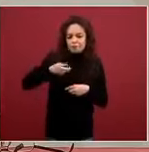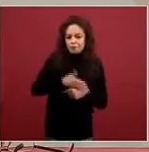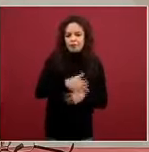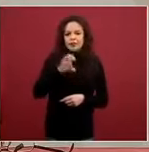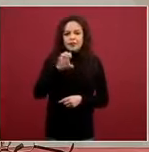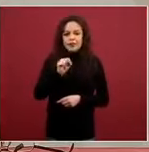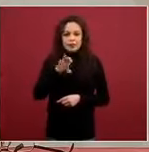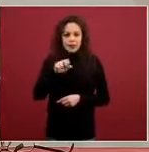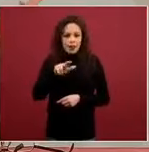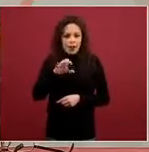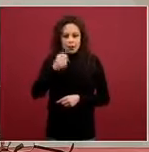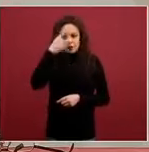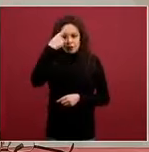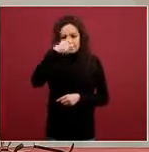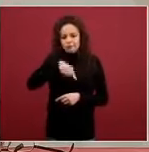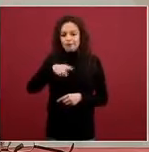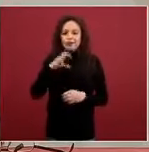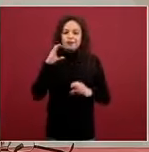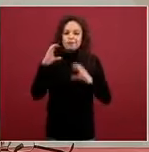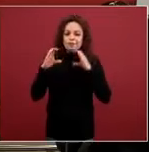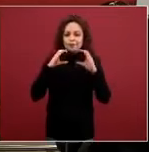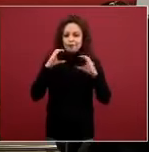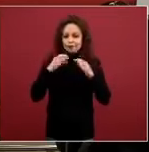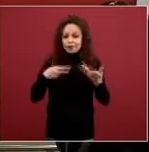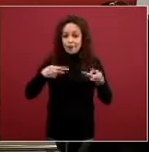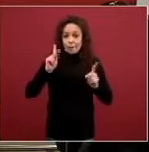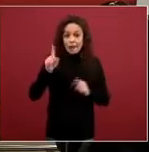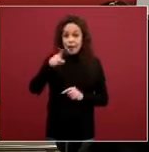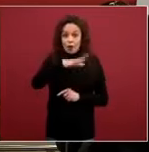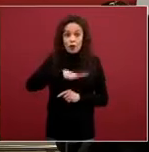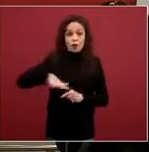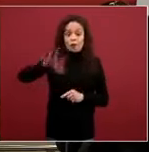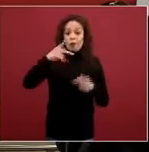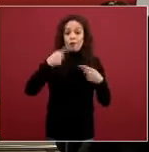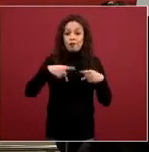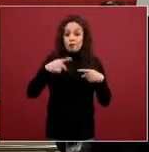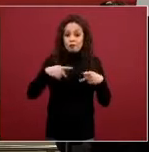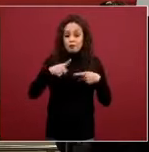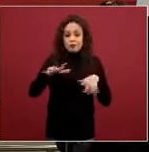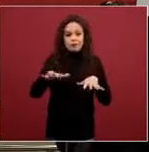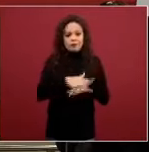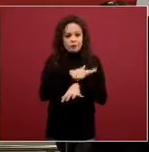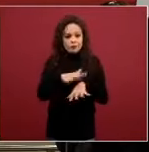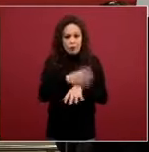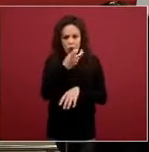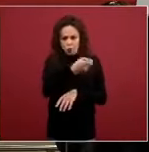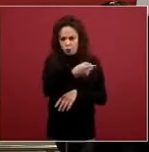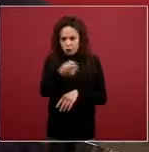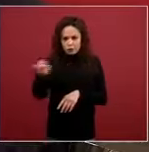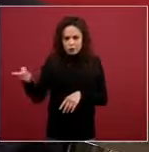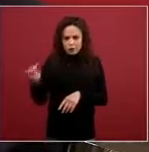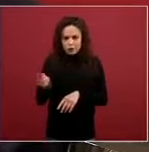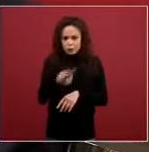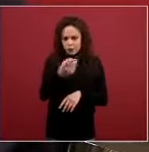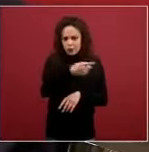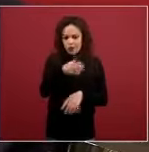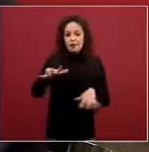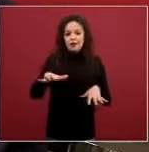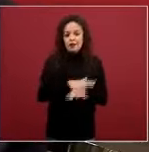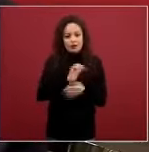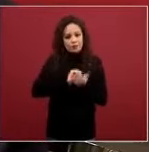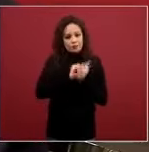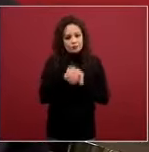de comunicación, creo que fueron ustedes quienes le empezaron a llamar fases o etapas, y nosotros también nos acostumbramos a